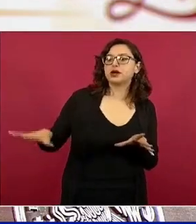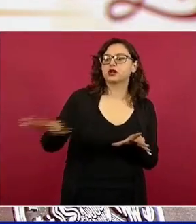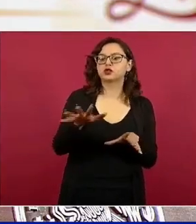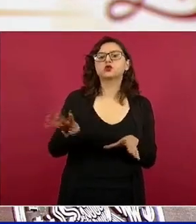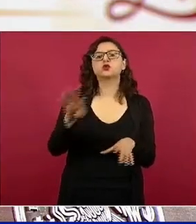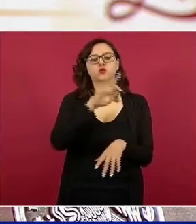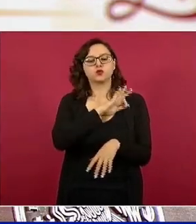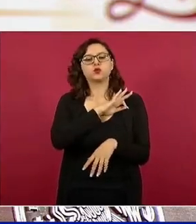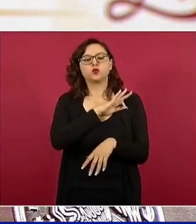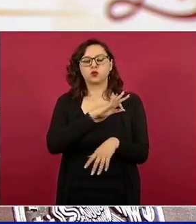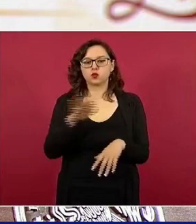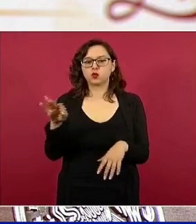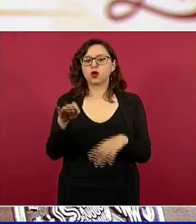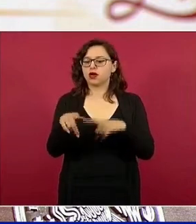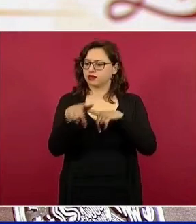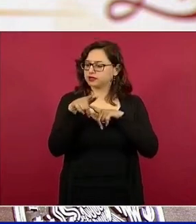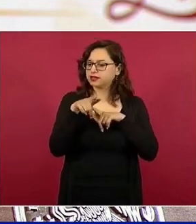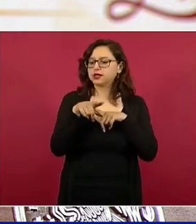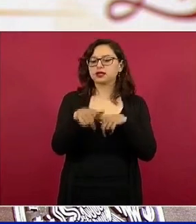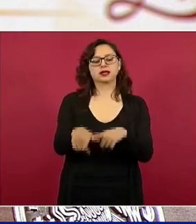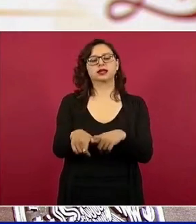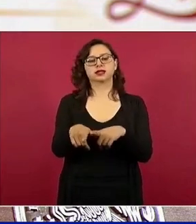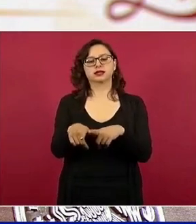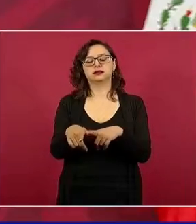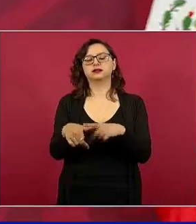pueda ser vinculatoria.